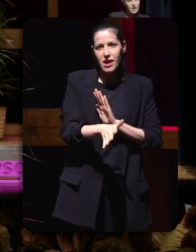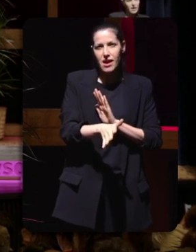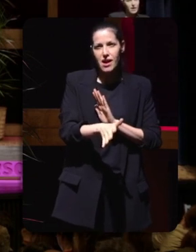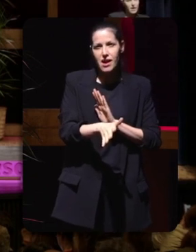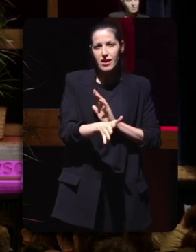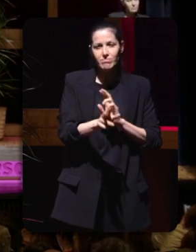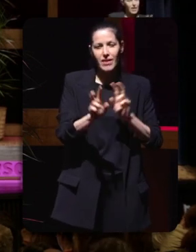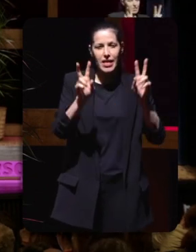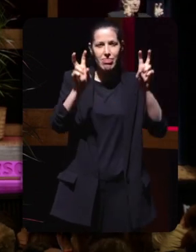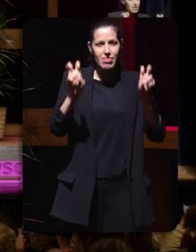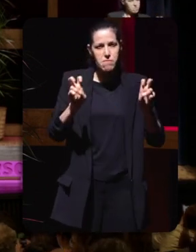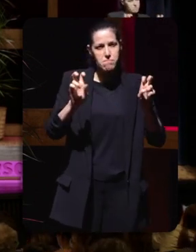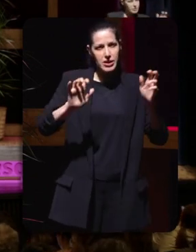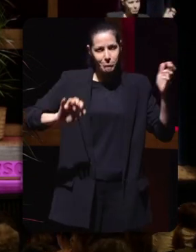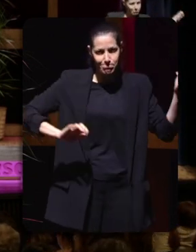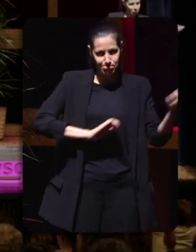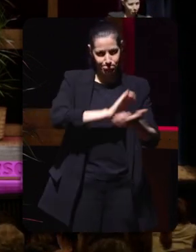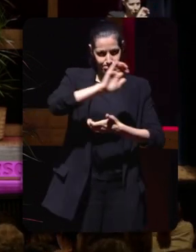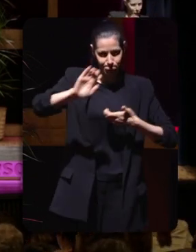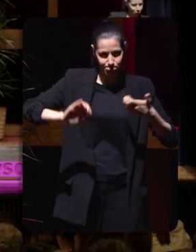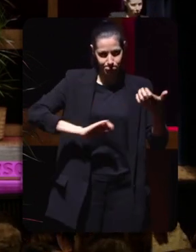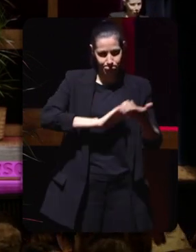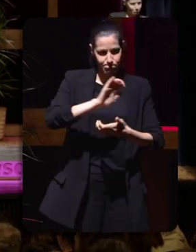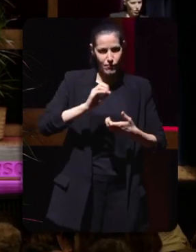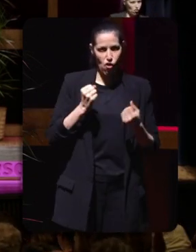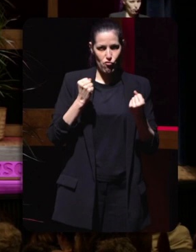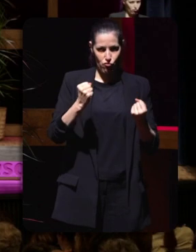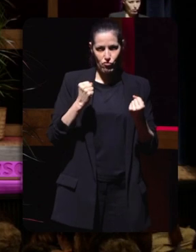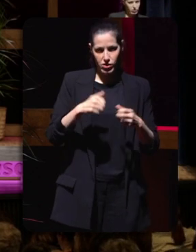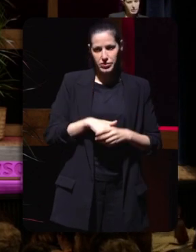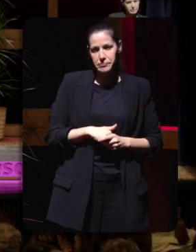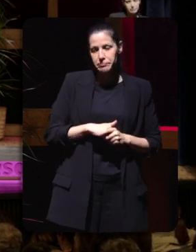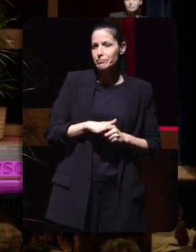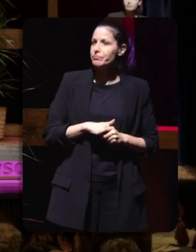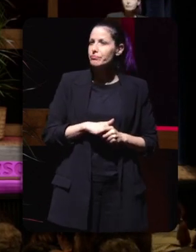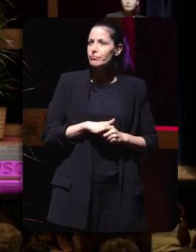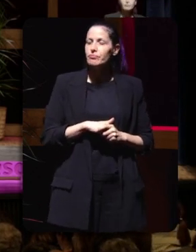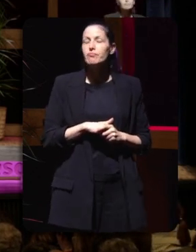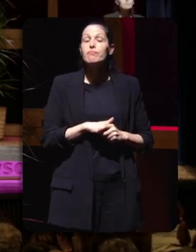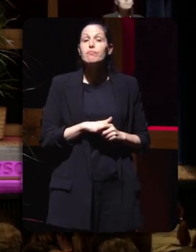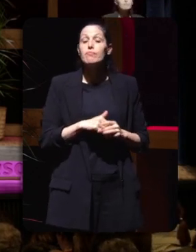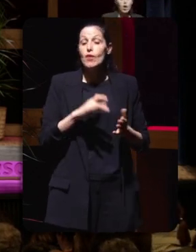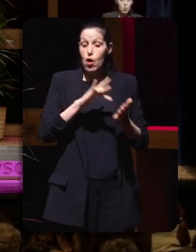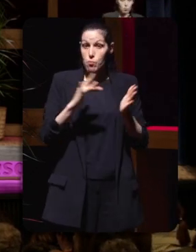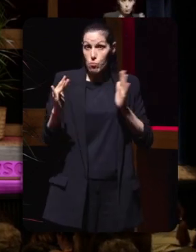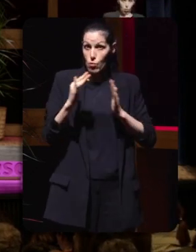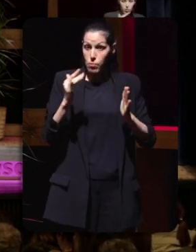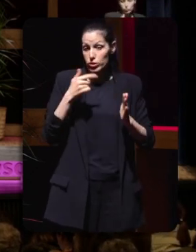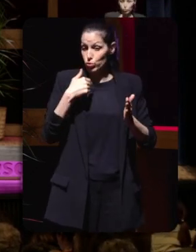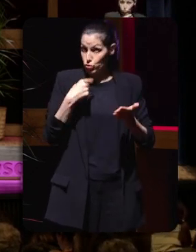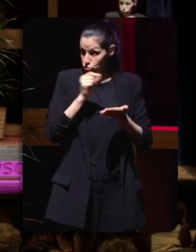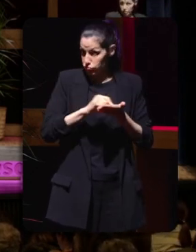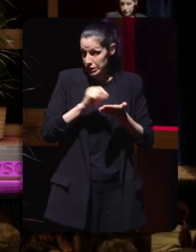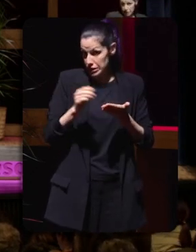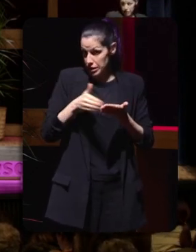a todas y a todos en algún momento de esa novela que escribí la protagonista decía